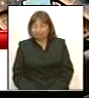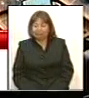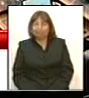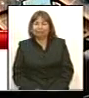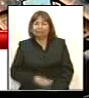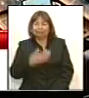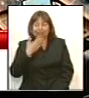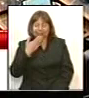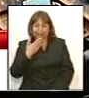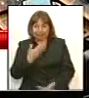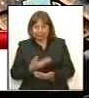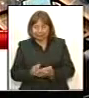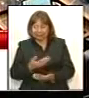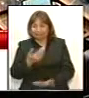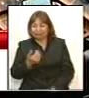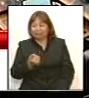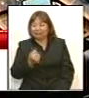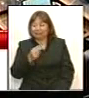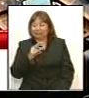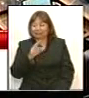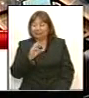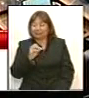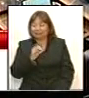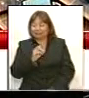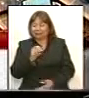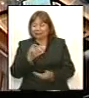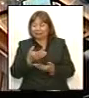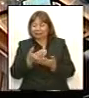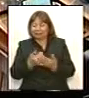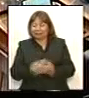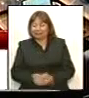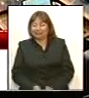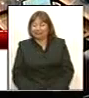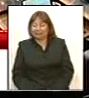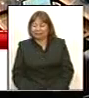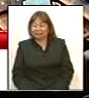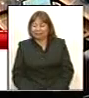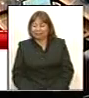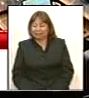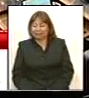presidente. Gracias, congresista Arauz, por su consideración.